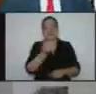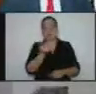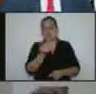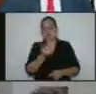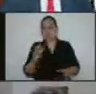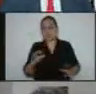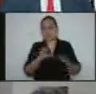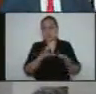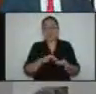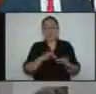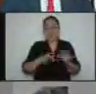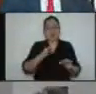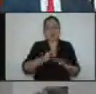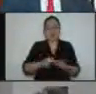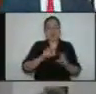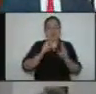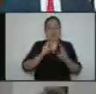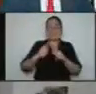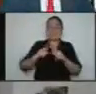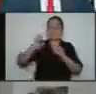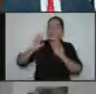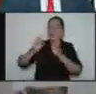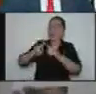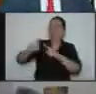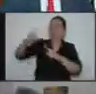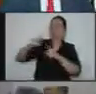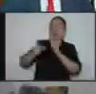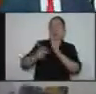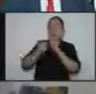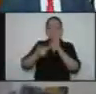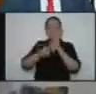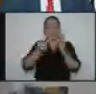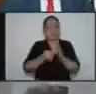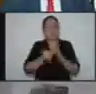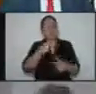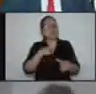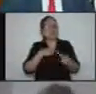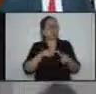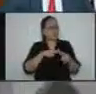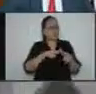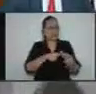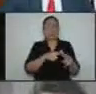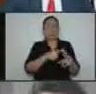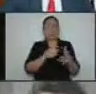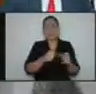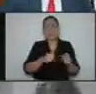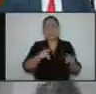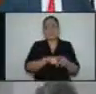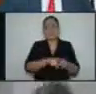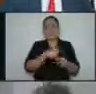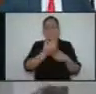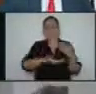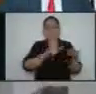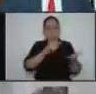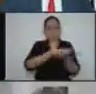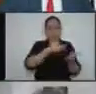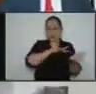un asunto que hemos visto que es de precedente y me mantendré o me posicionaré a favor de esta propuesta,